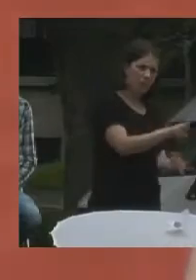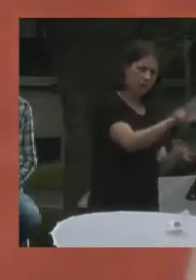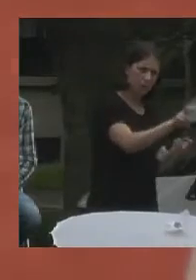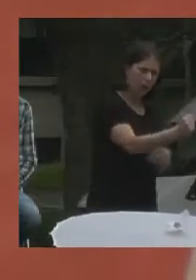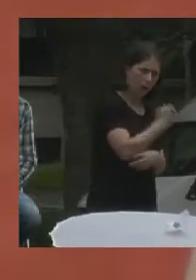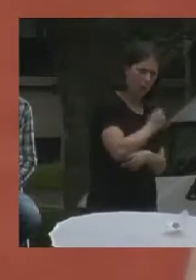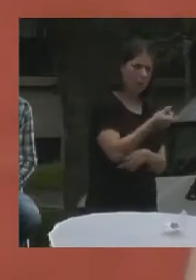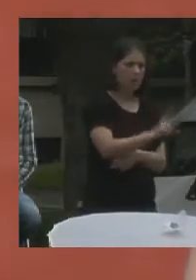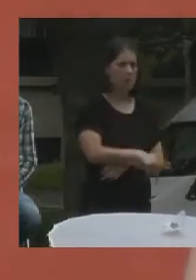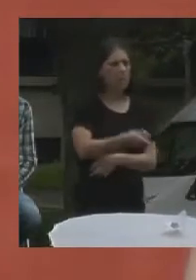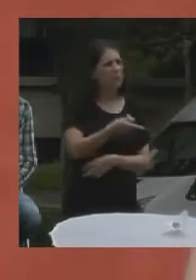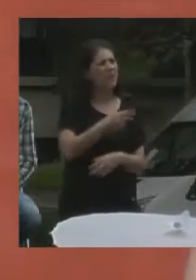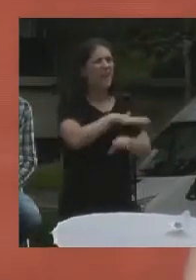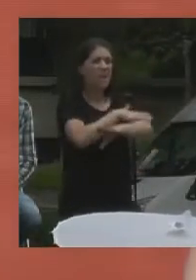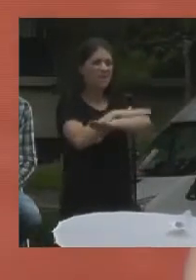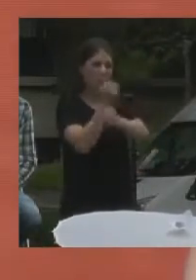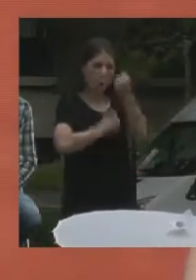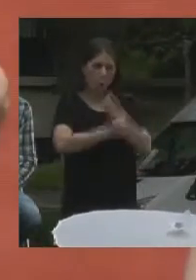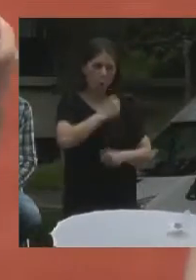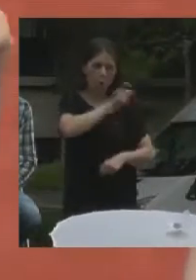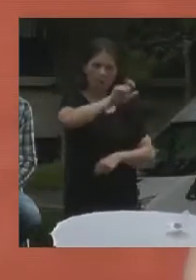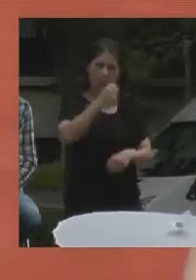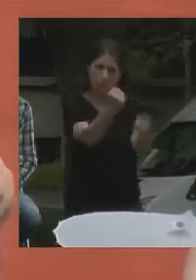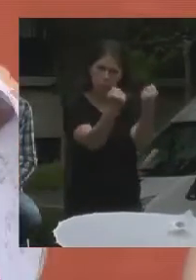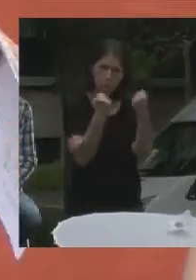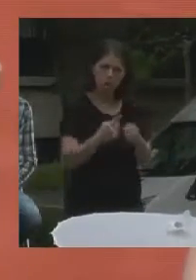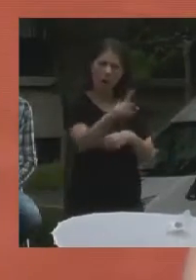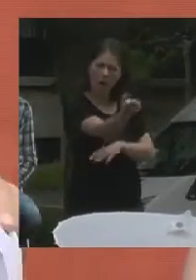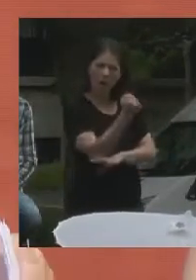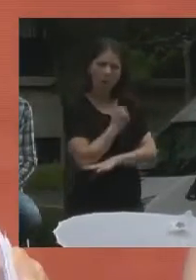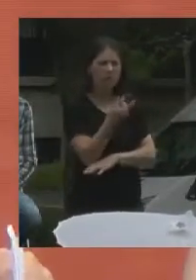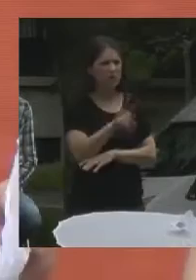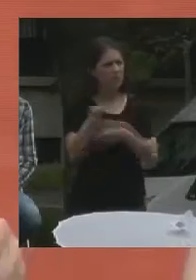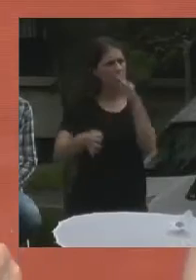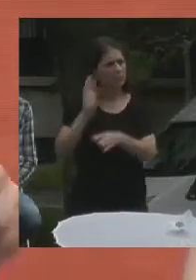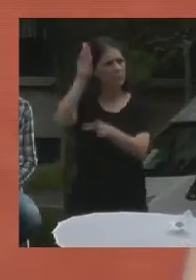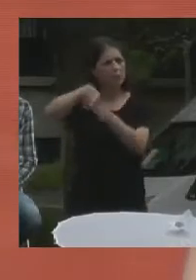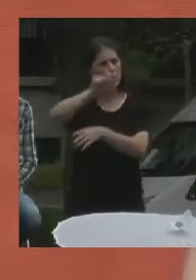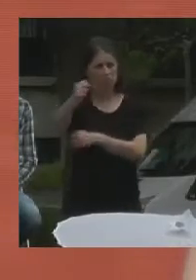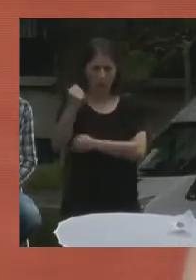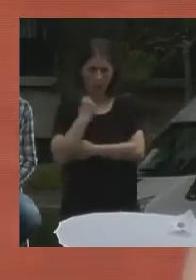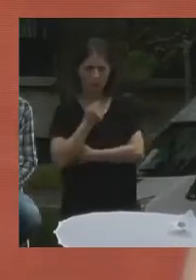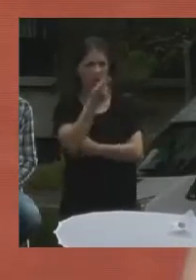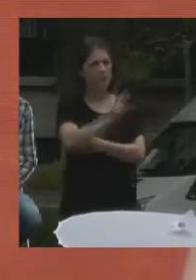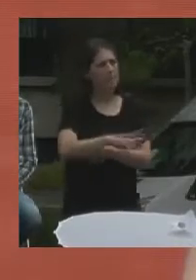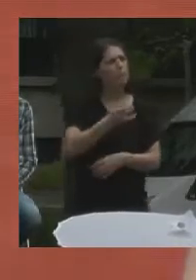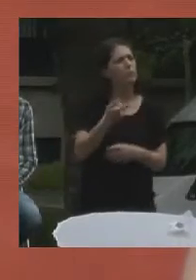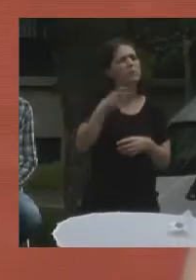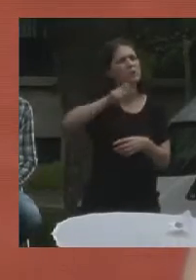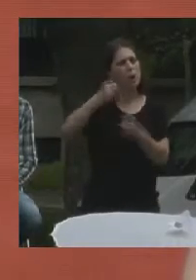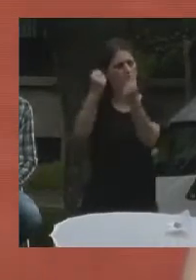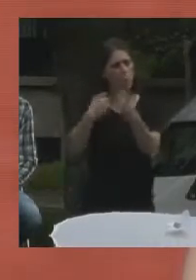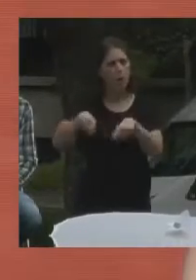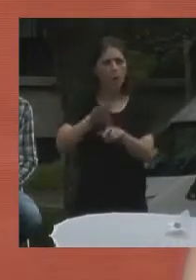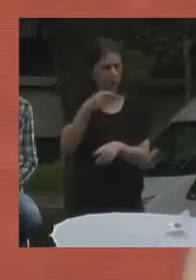expertos dos economistas dos ministerios do Ministerio de Economía. Contamos ca xente da xudicatura. Contamos con os grandes expertos e as grandes cabezas